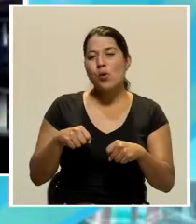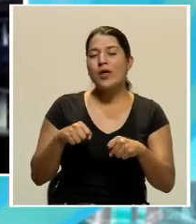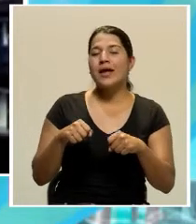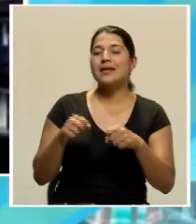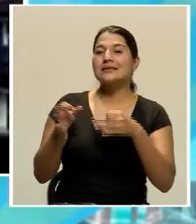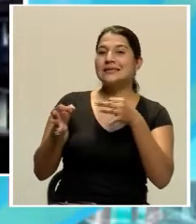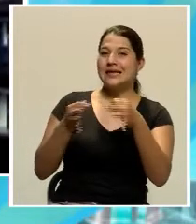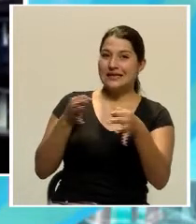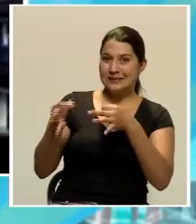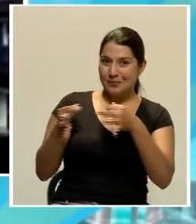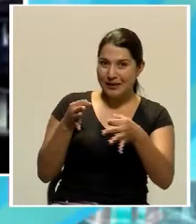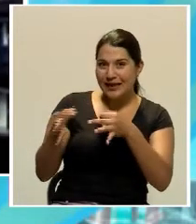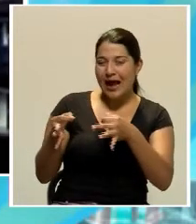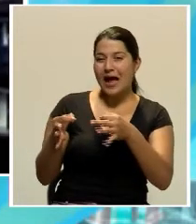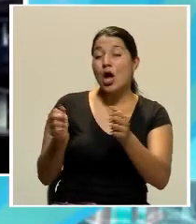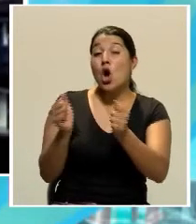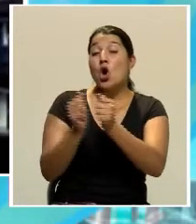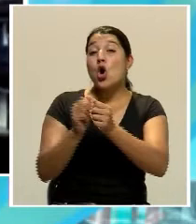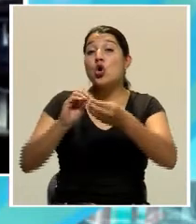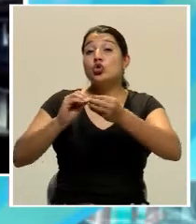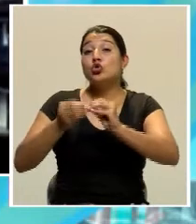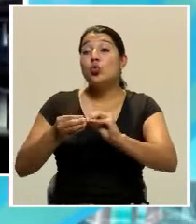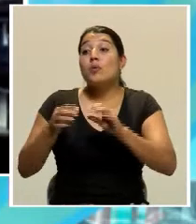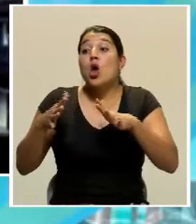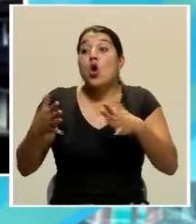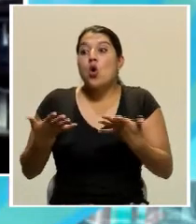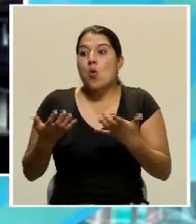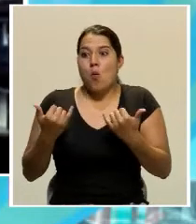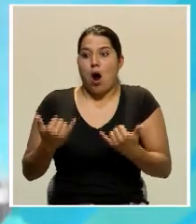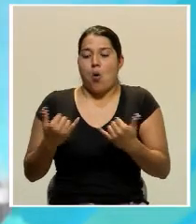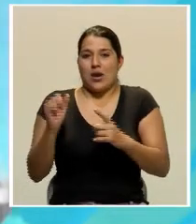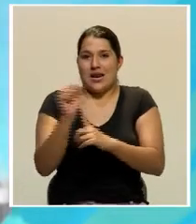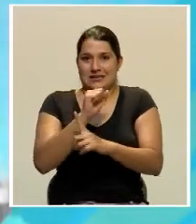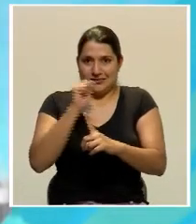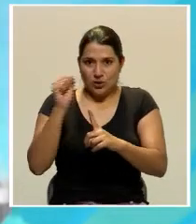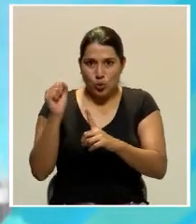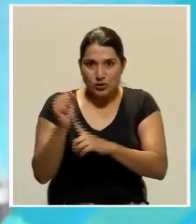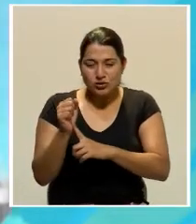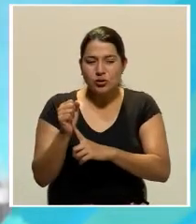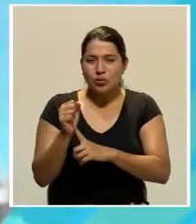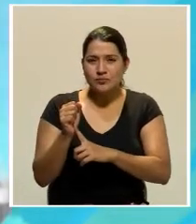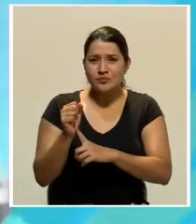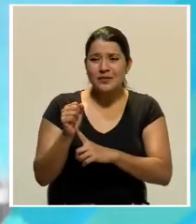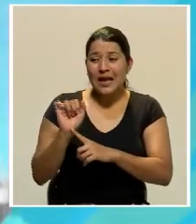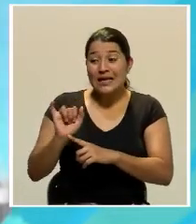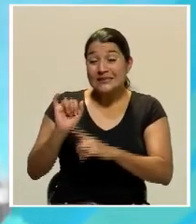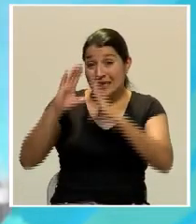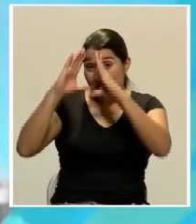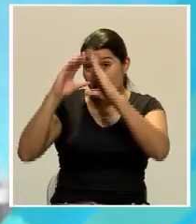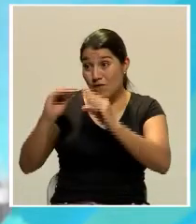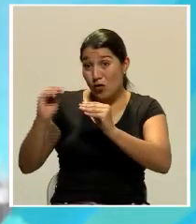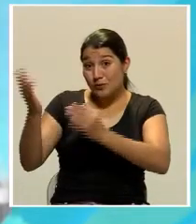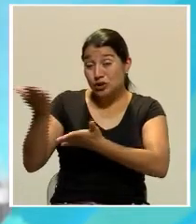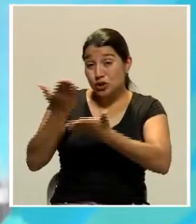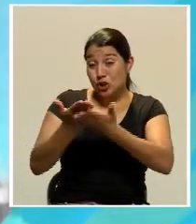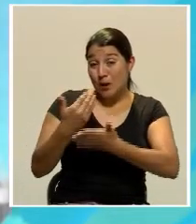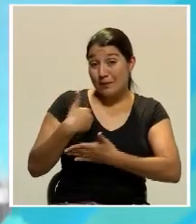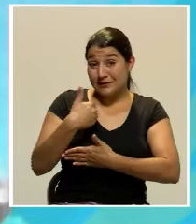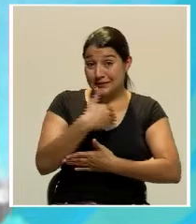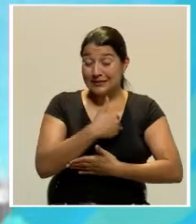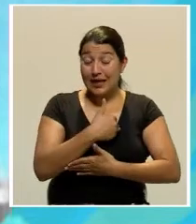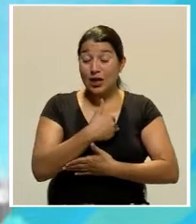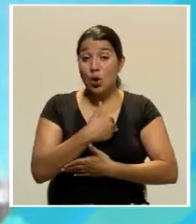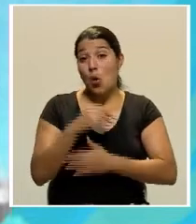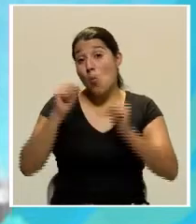números cómo está la situación con datos que el mismo ministerio ha transmitido, ha comunicado,